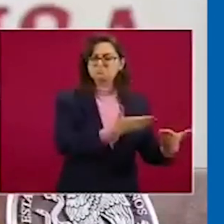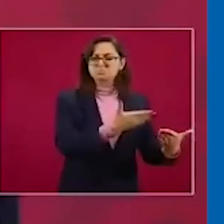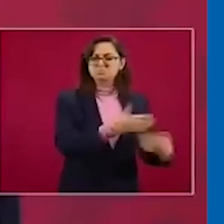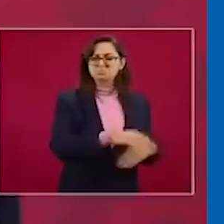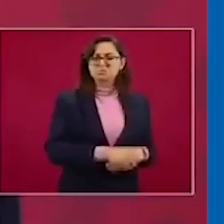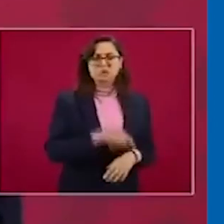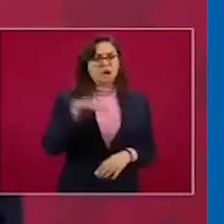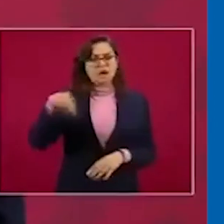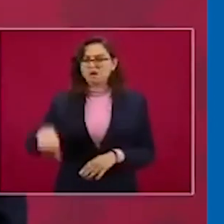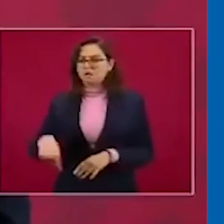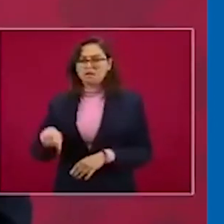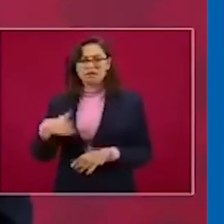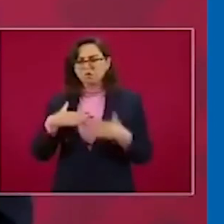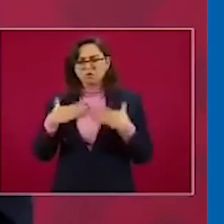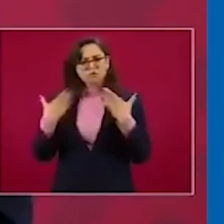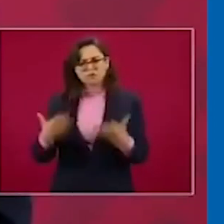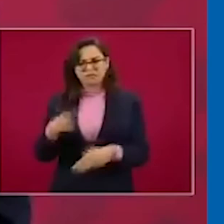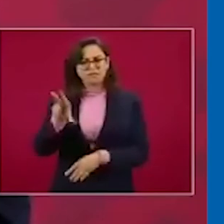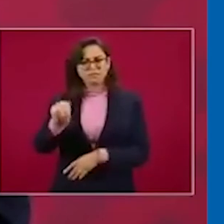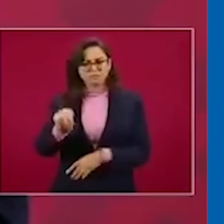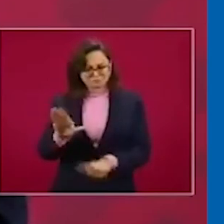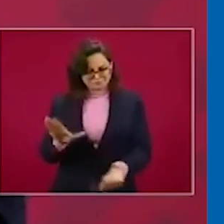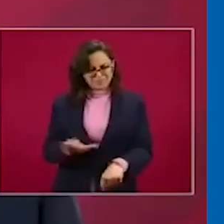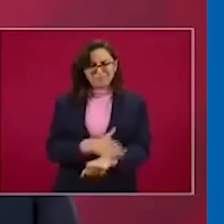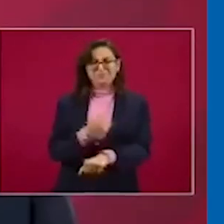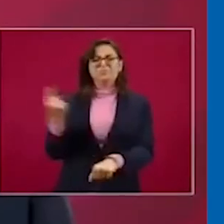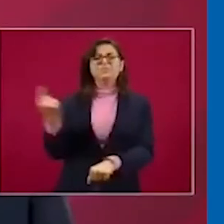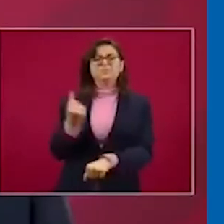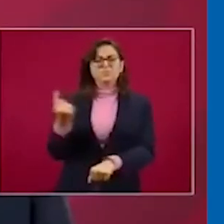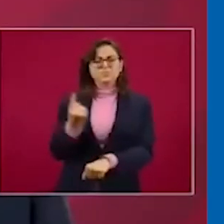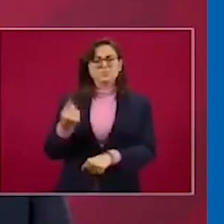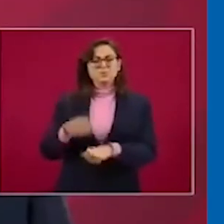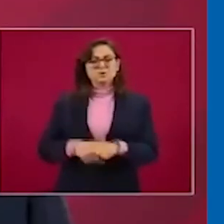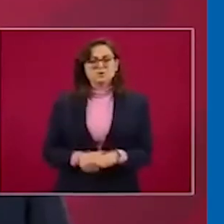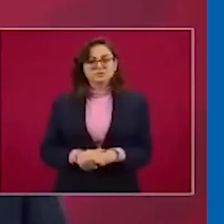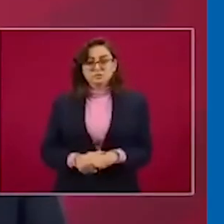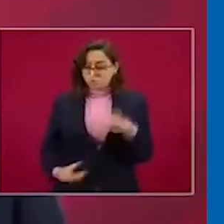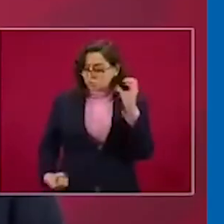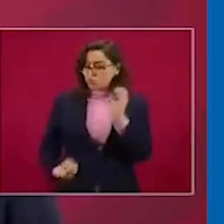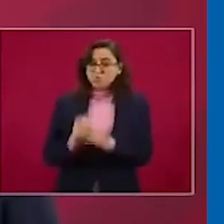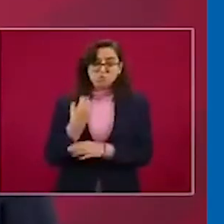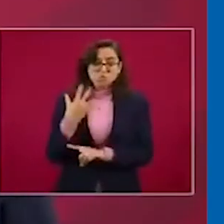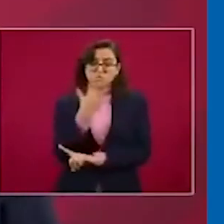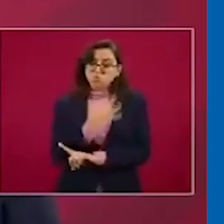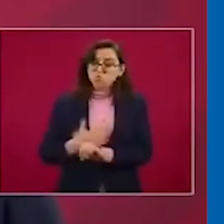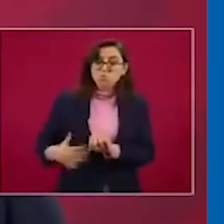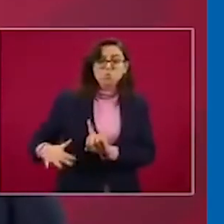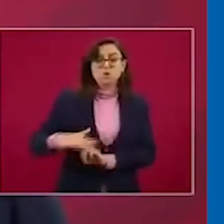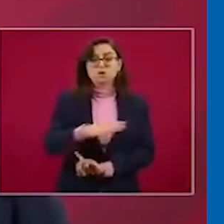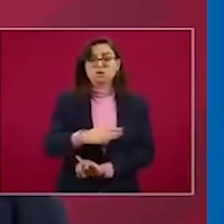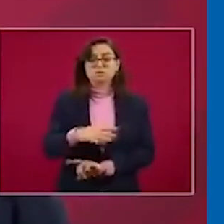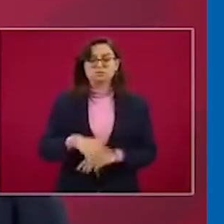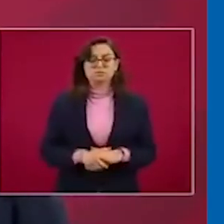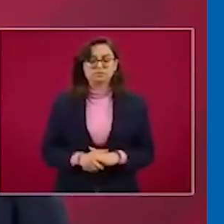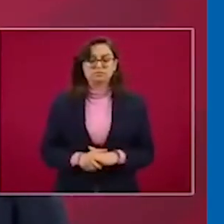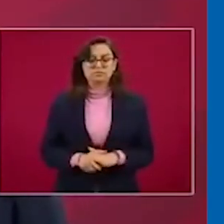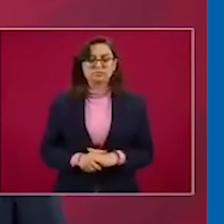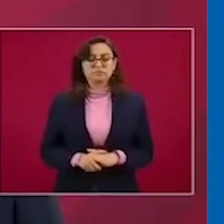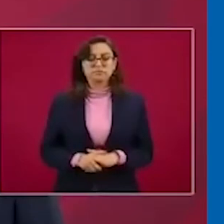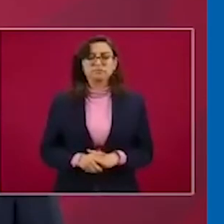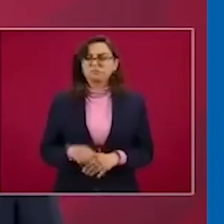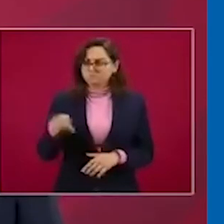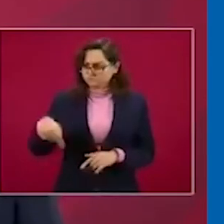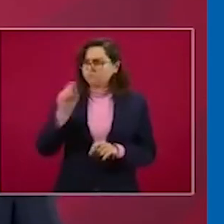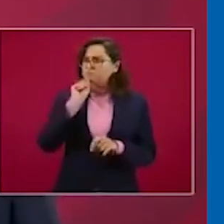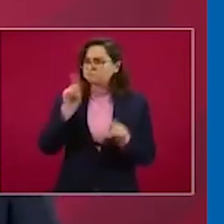y no tenerle confianza en esta nueva circunstancia a un juez a una jueza